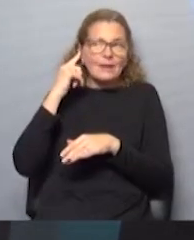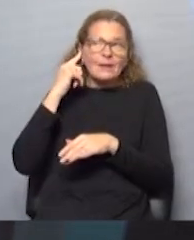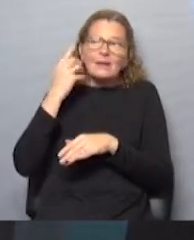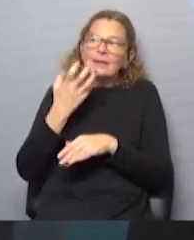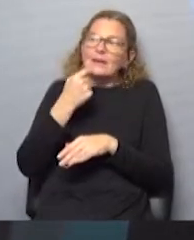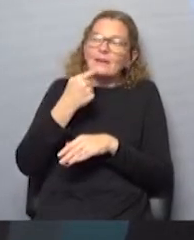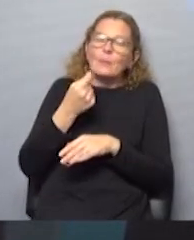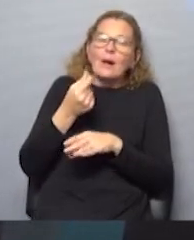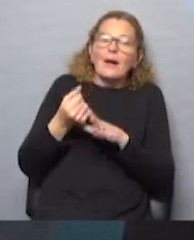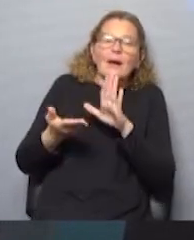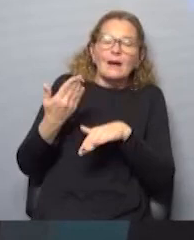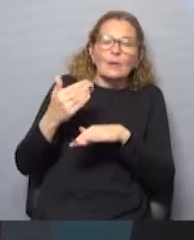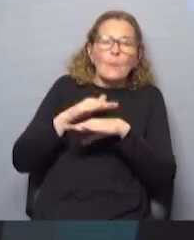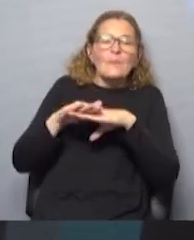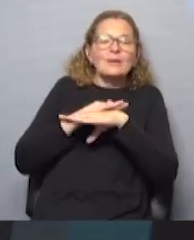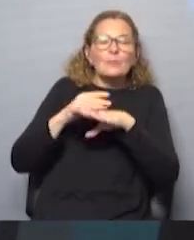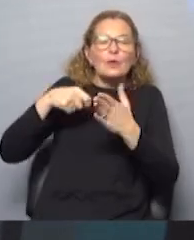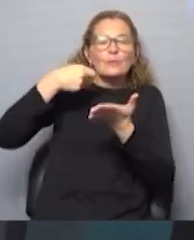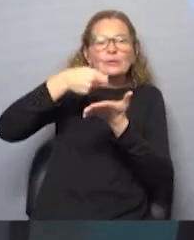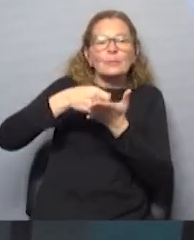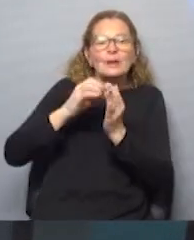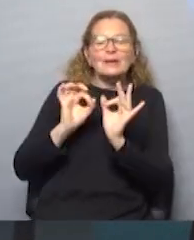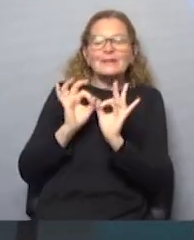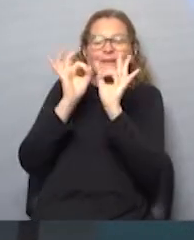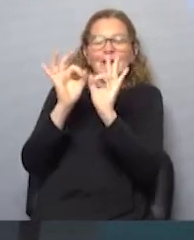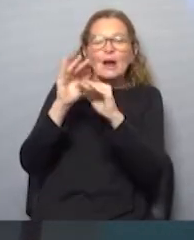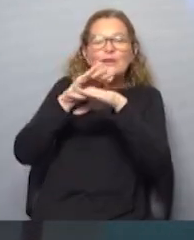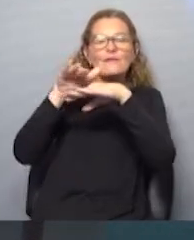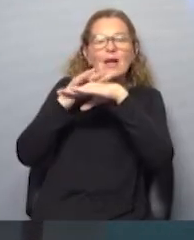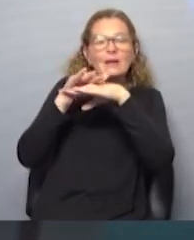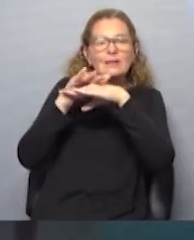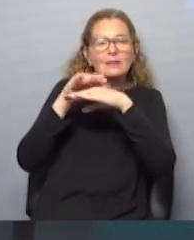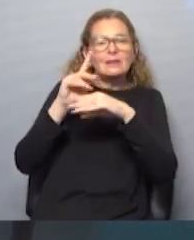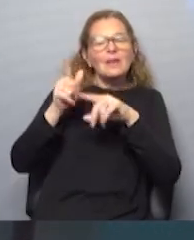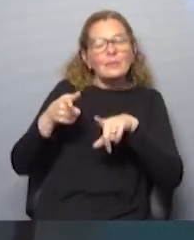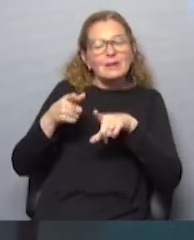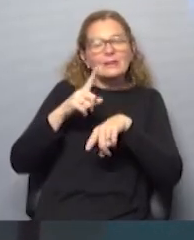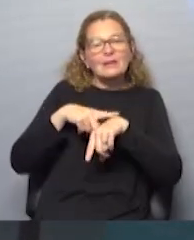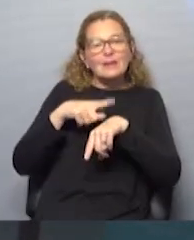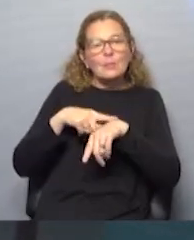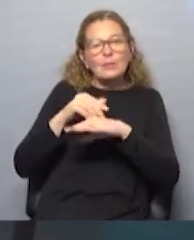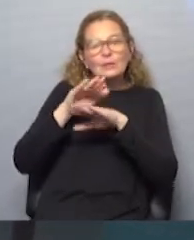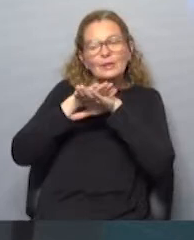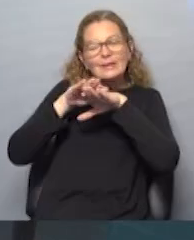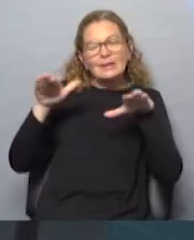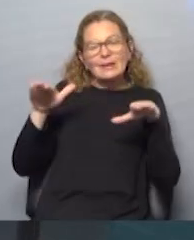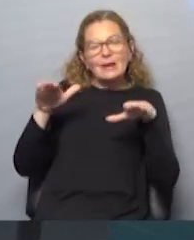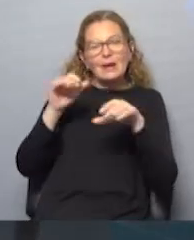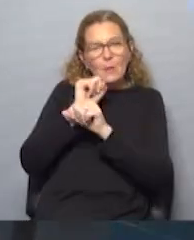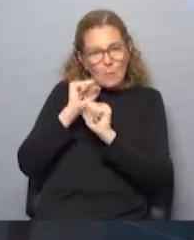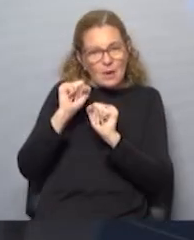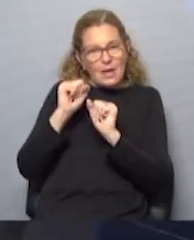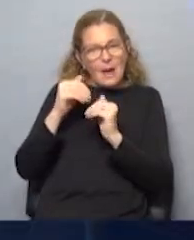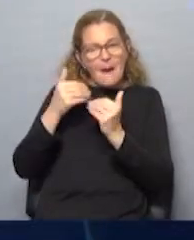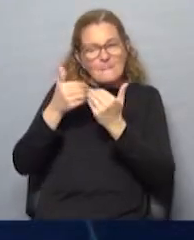se requiere un mínimo de inversión para alcanzar ciertos niveles y se requiere un mínimo de tiempo para que eso se sostenga y se generen capacidades